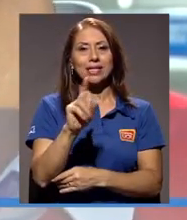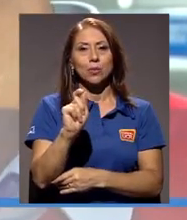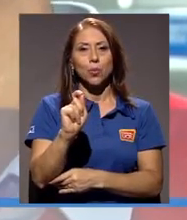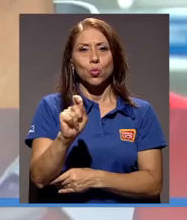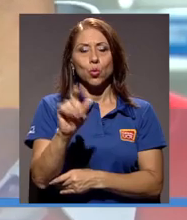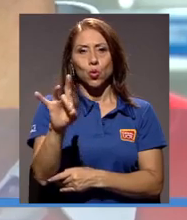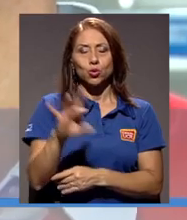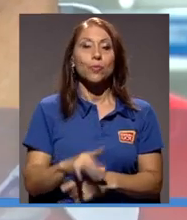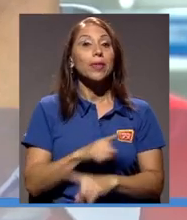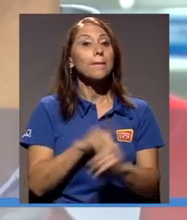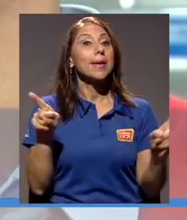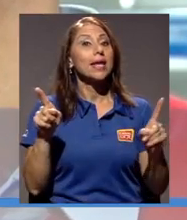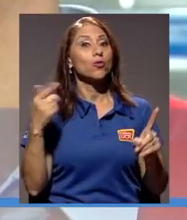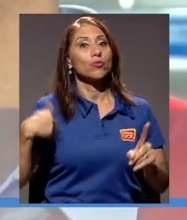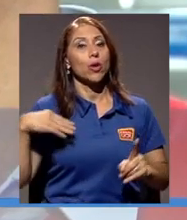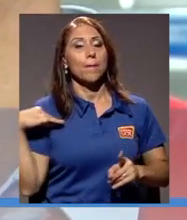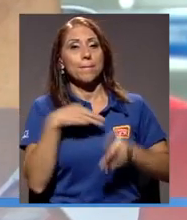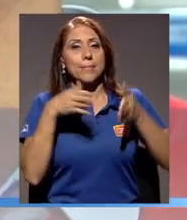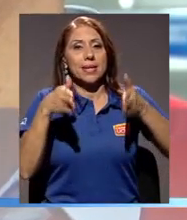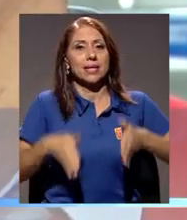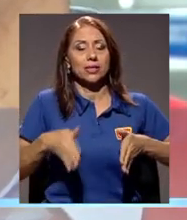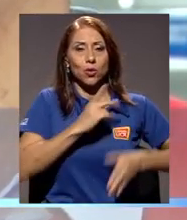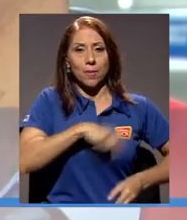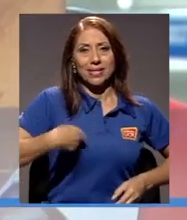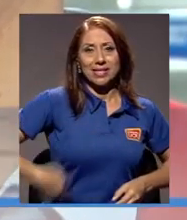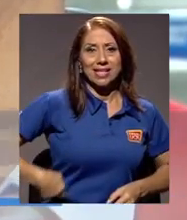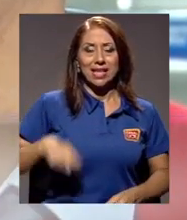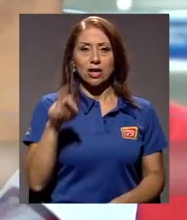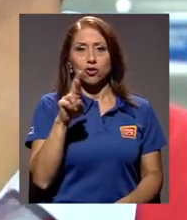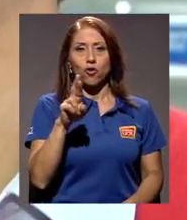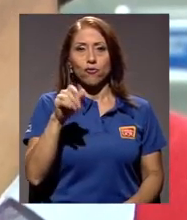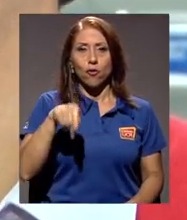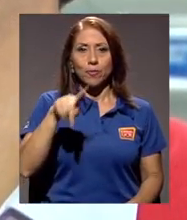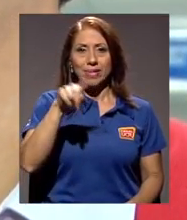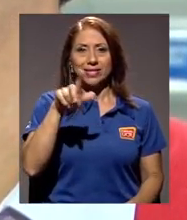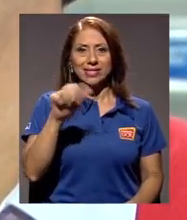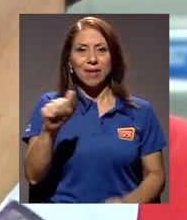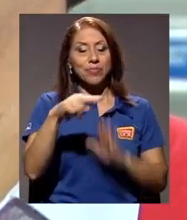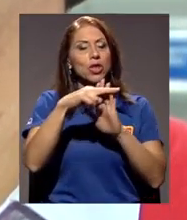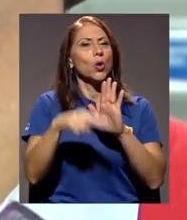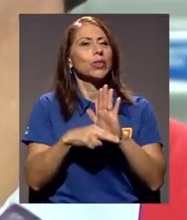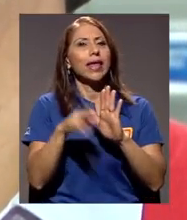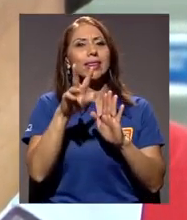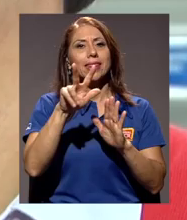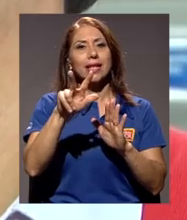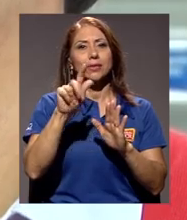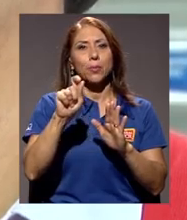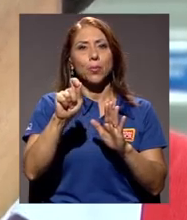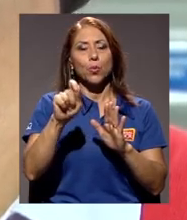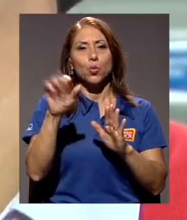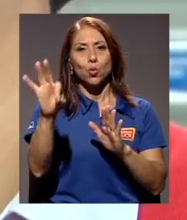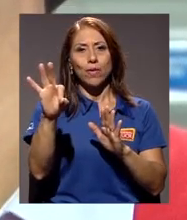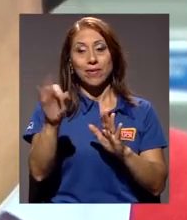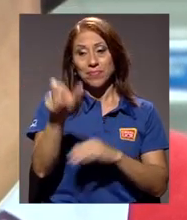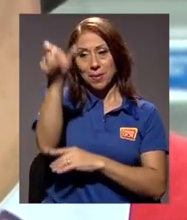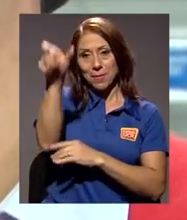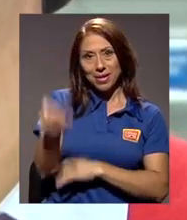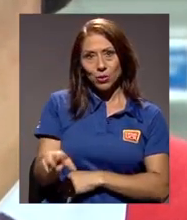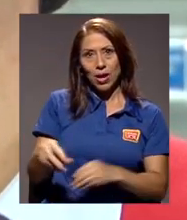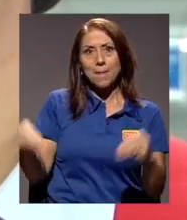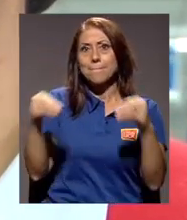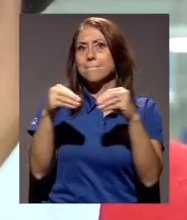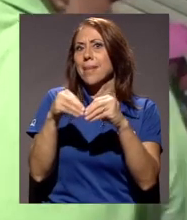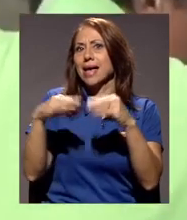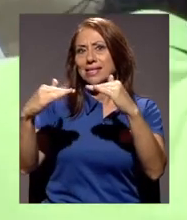Pero, por ejemplo, el ministro de la Presidencia, don Rodolfo Pisa, recibe una calificación de 3.9. Es la figura con la persona con más